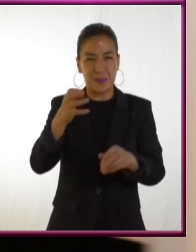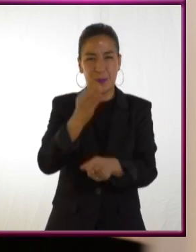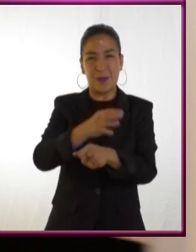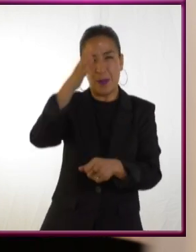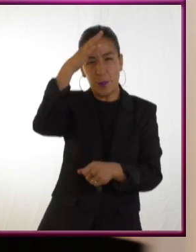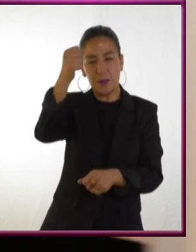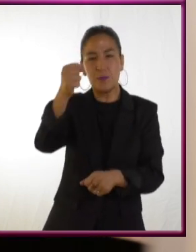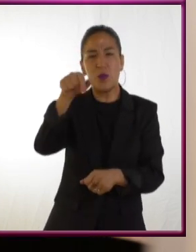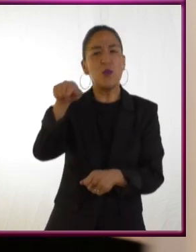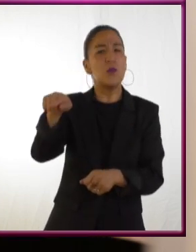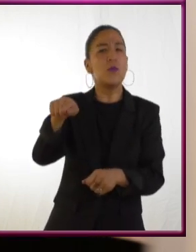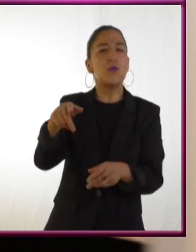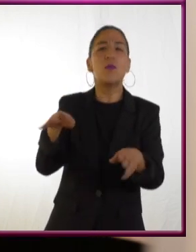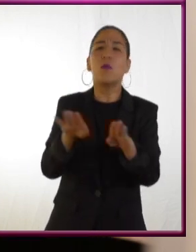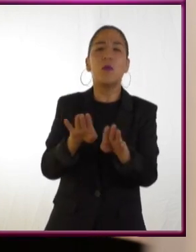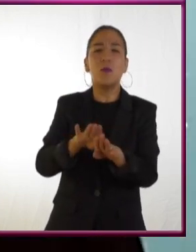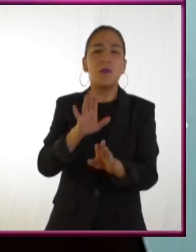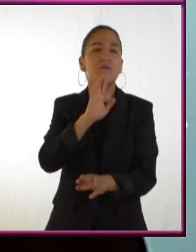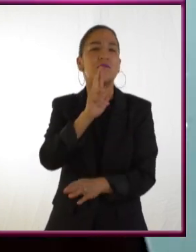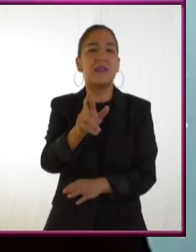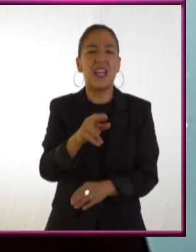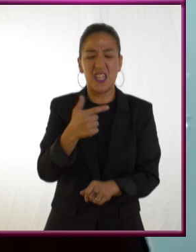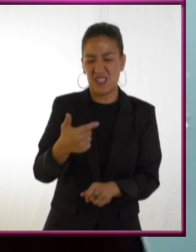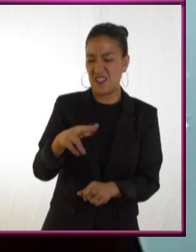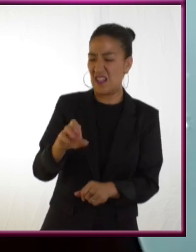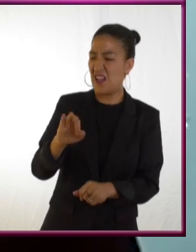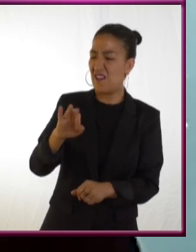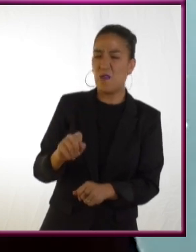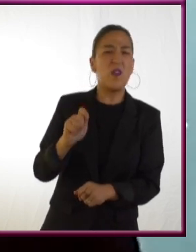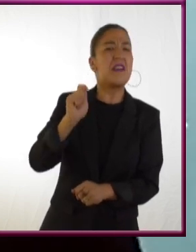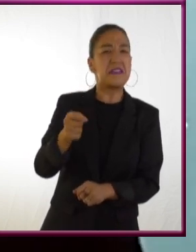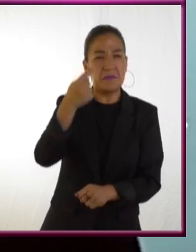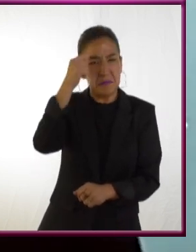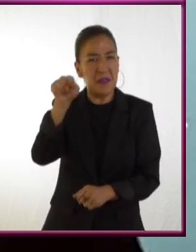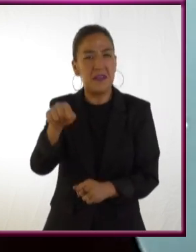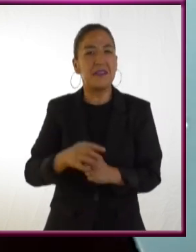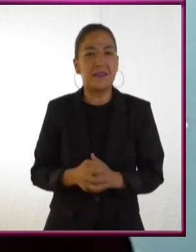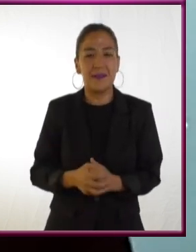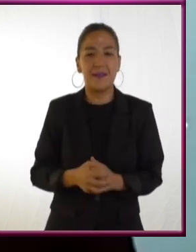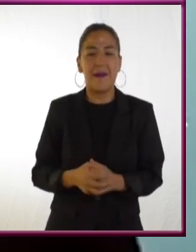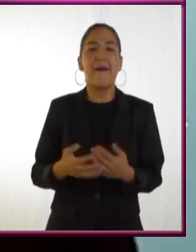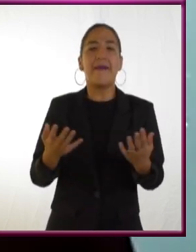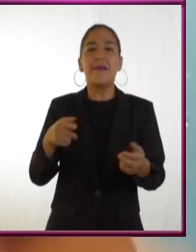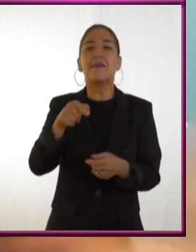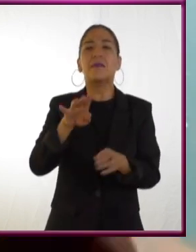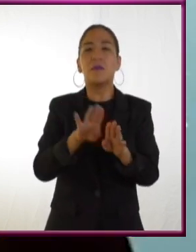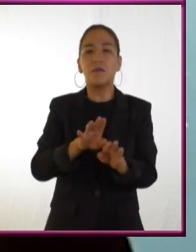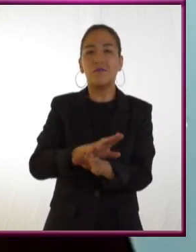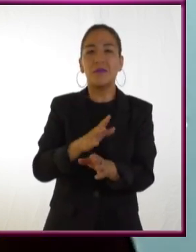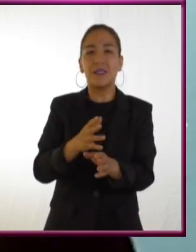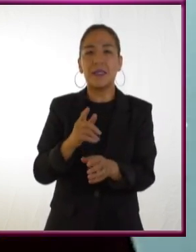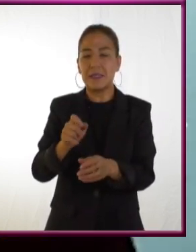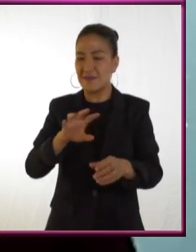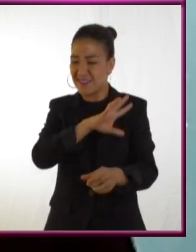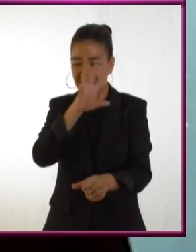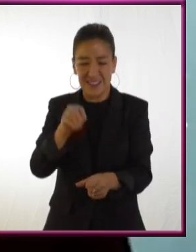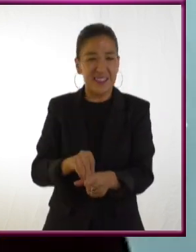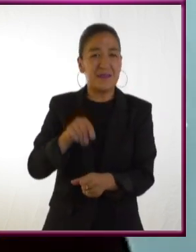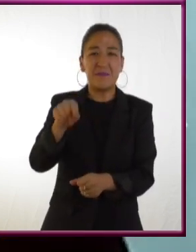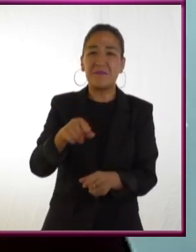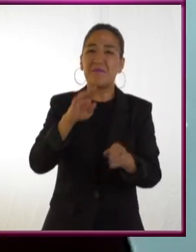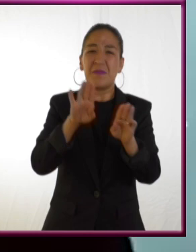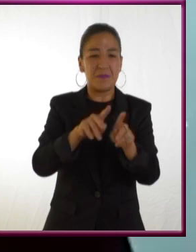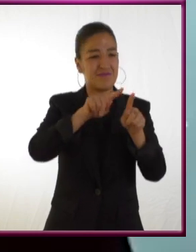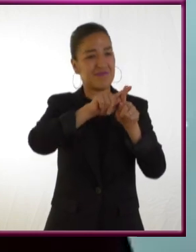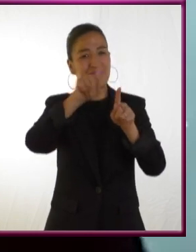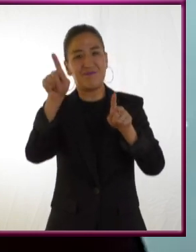¿cómo definirías un grafo? La definición como formal de un grafo es un conjunto no vacío y finito